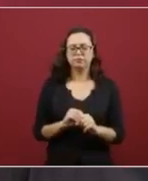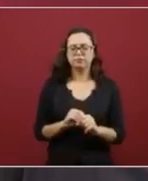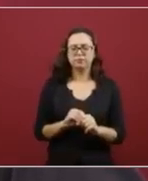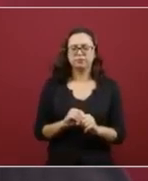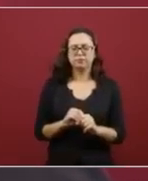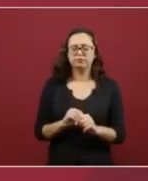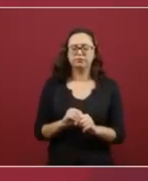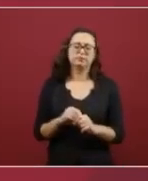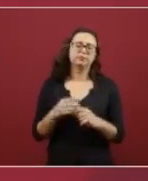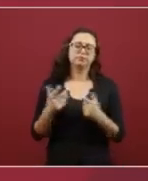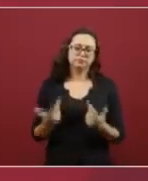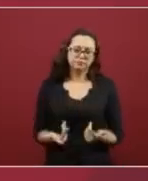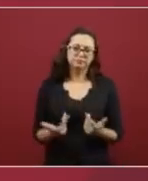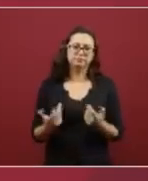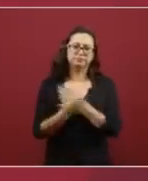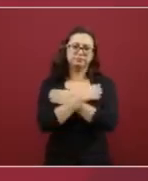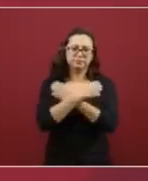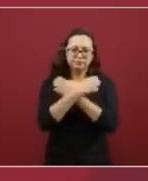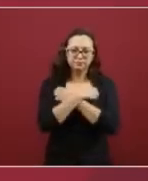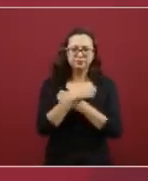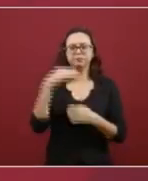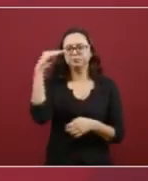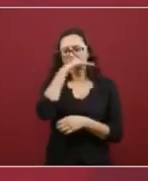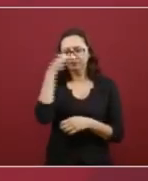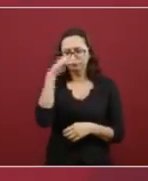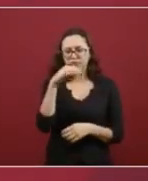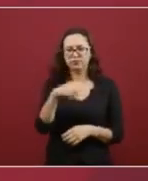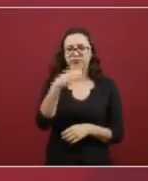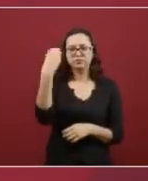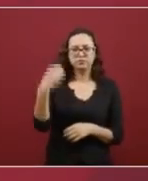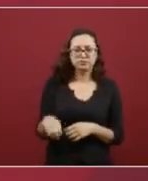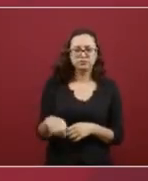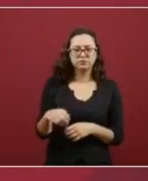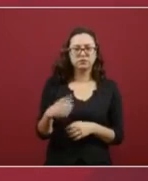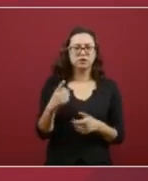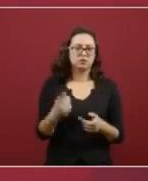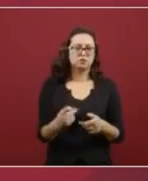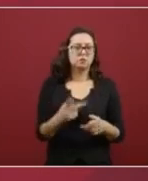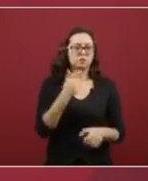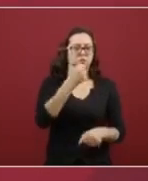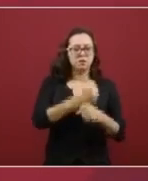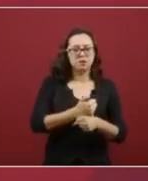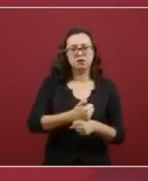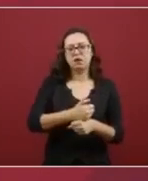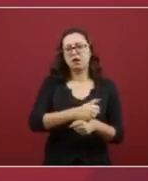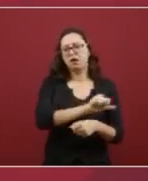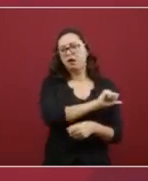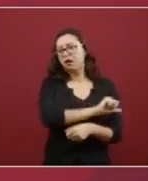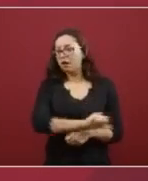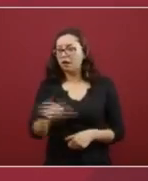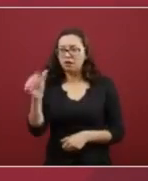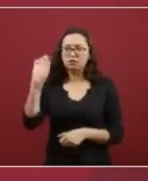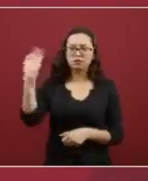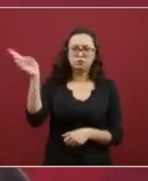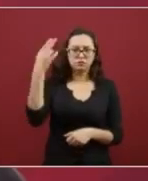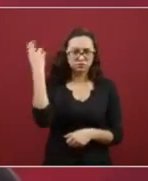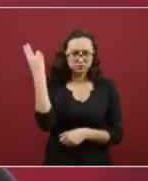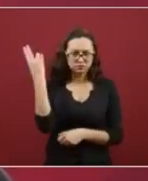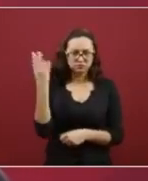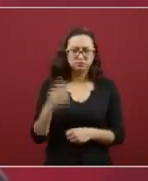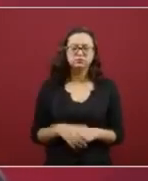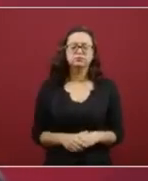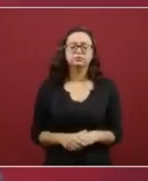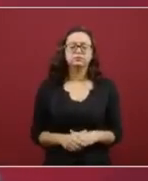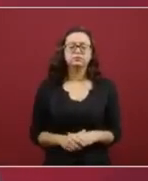es educación gratuita, obligatoria, hasta el nivel superior. Y en la